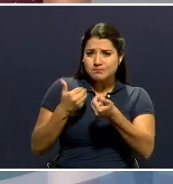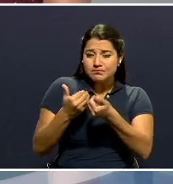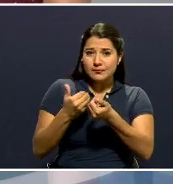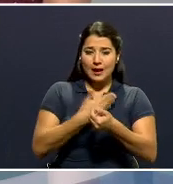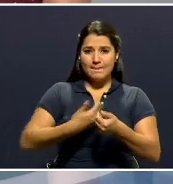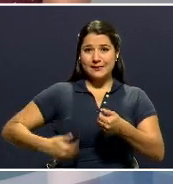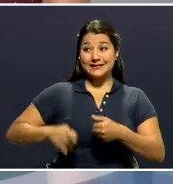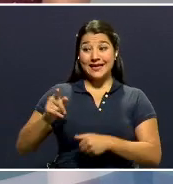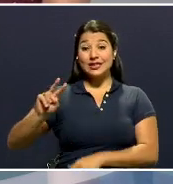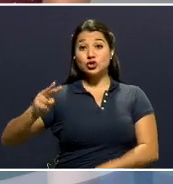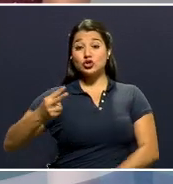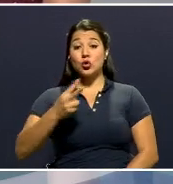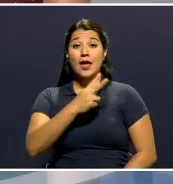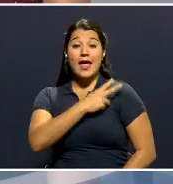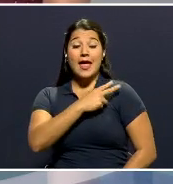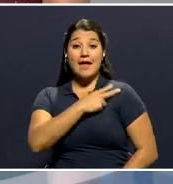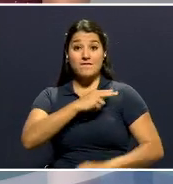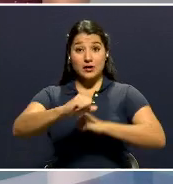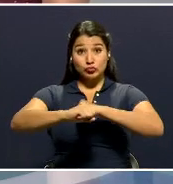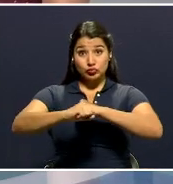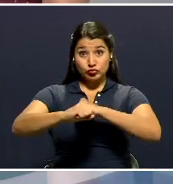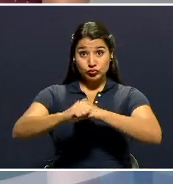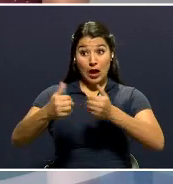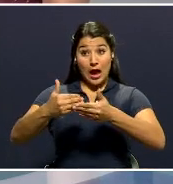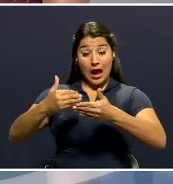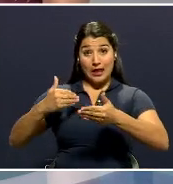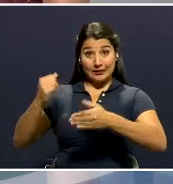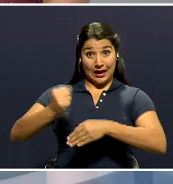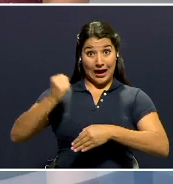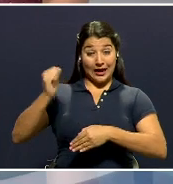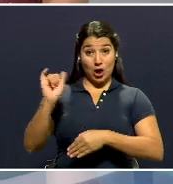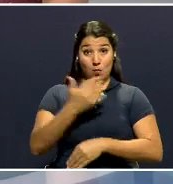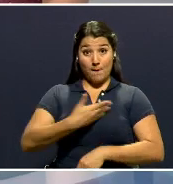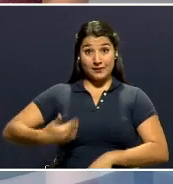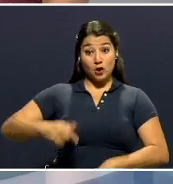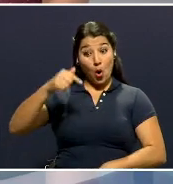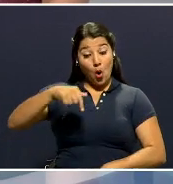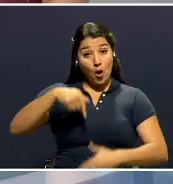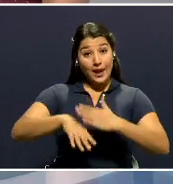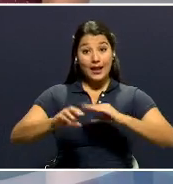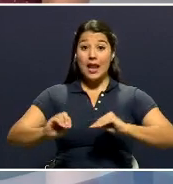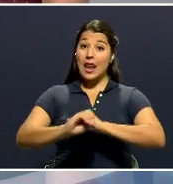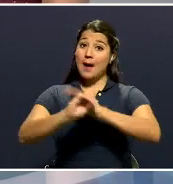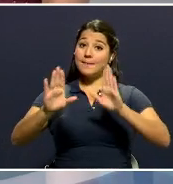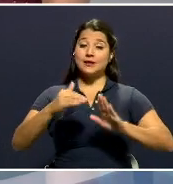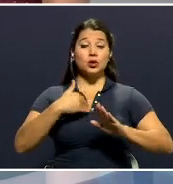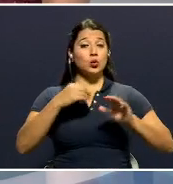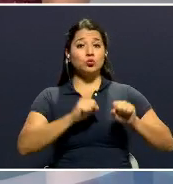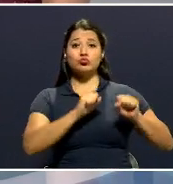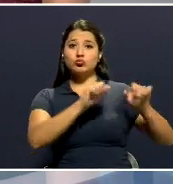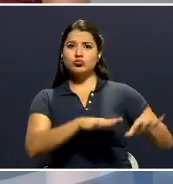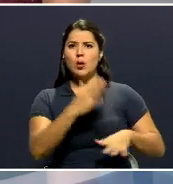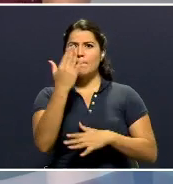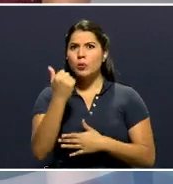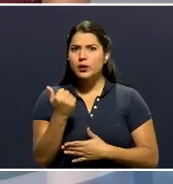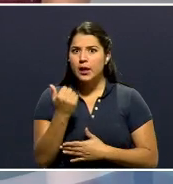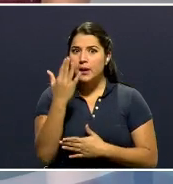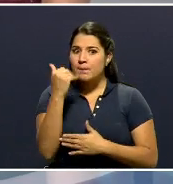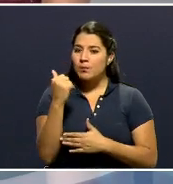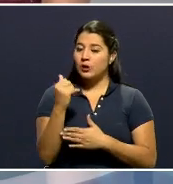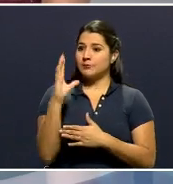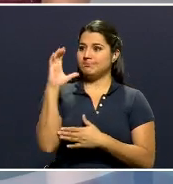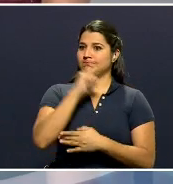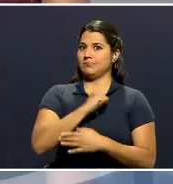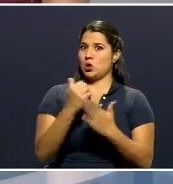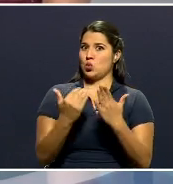jefe de campaña y quien hoy por la mañana tuvo que presentar su renuncia tras conocerse nuevos